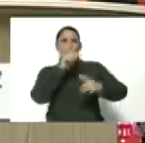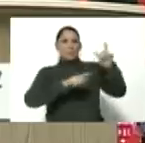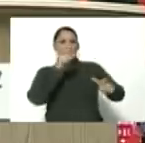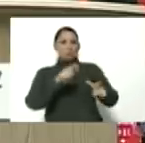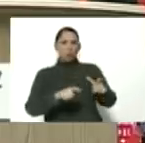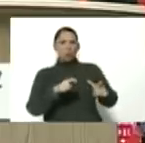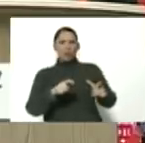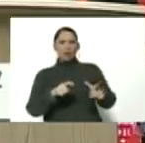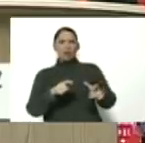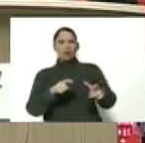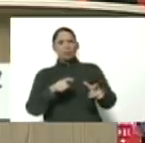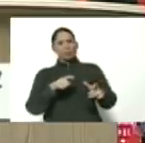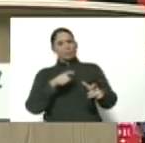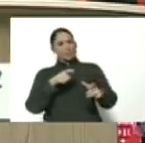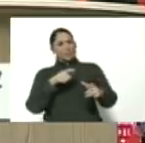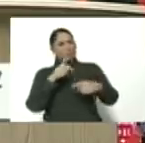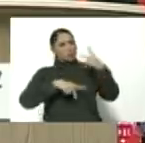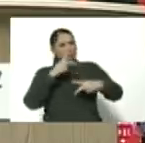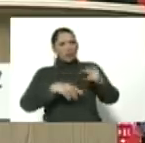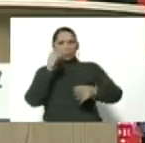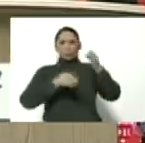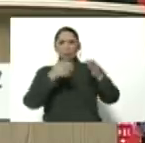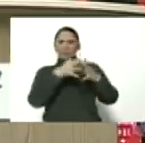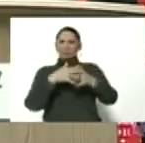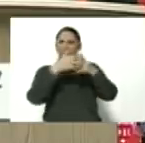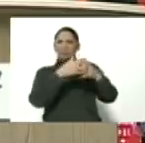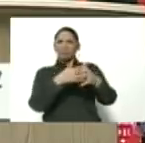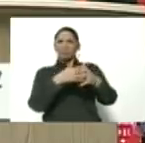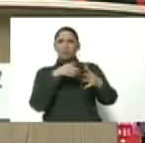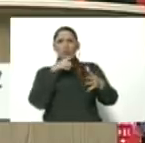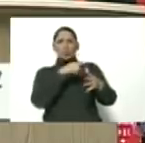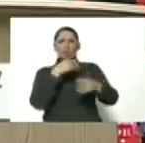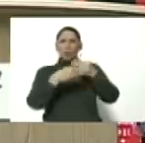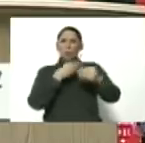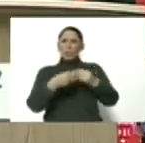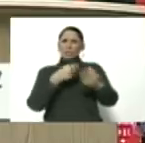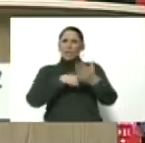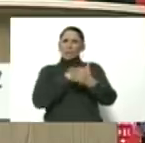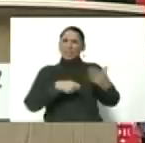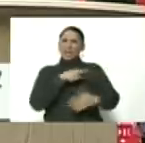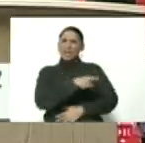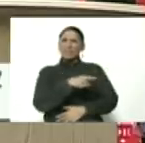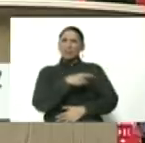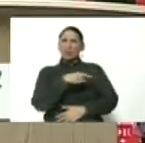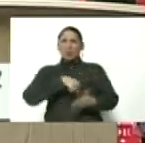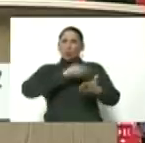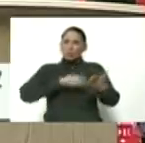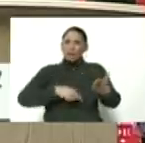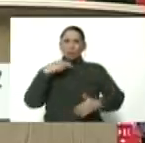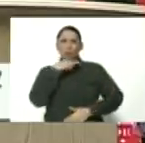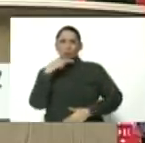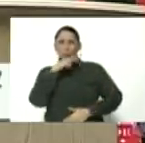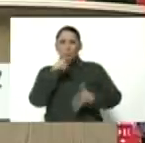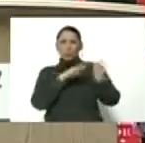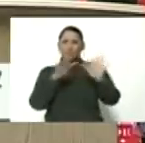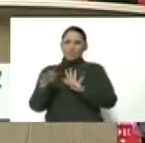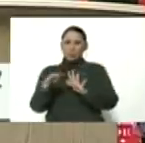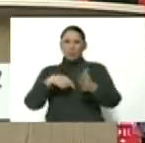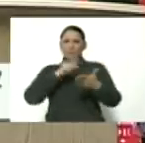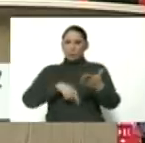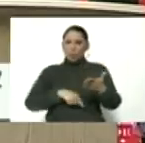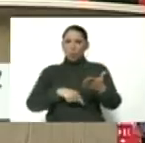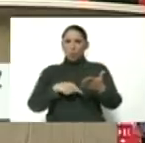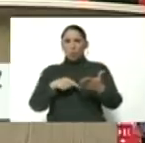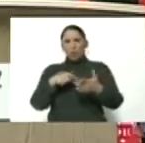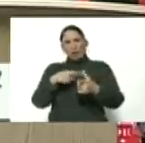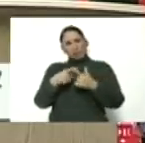justicia norteamericana. ¿Y usted cómo hizo para adivinar eso? Si el contrato lo firmó en octubre del 19... y